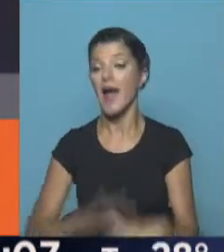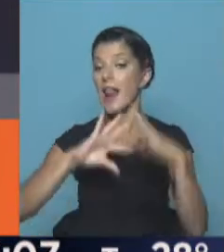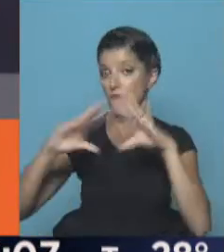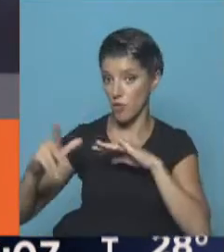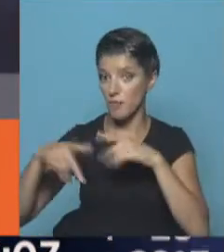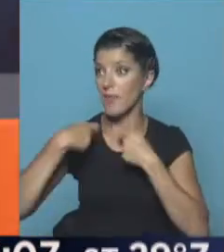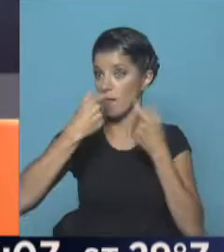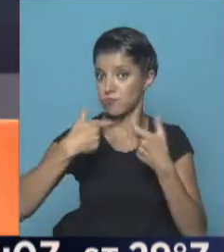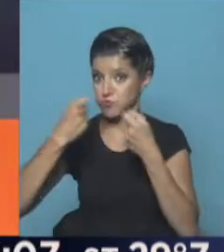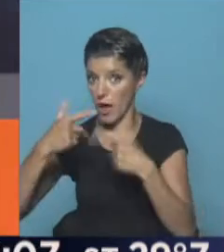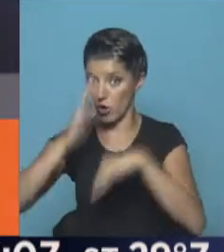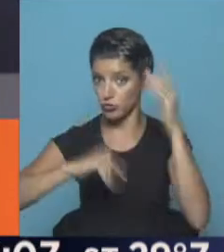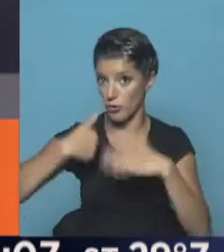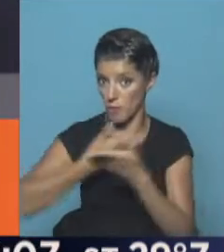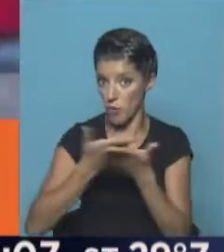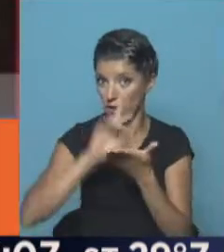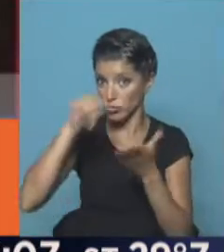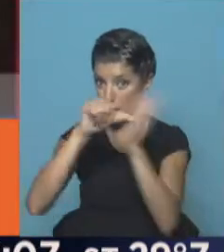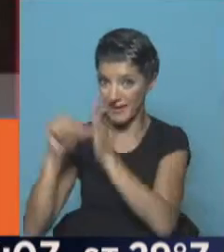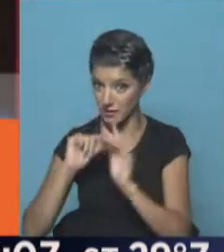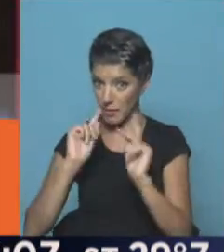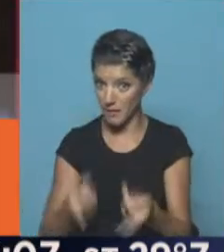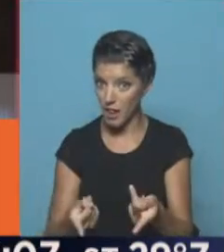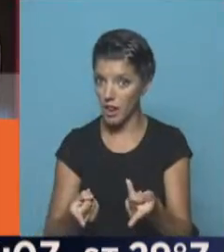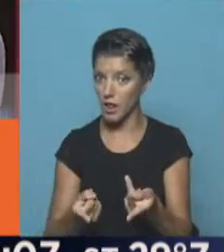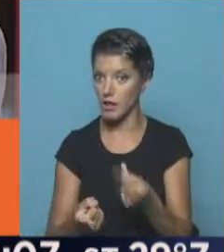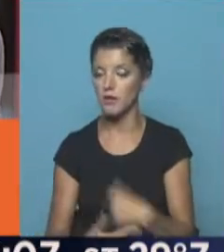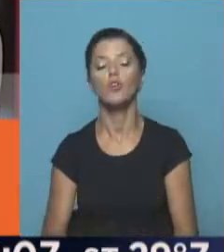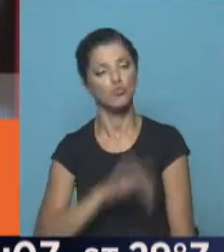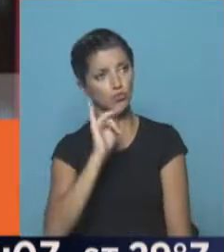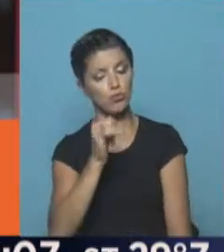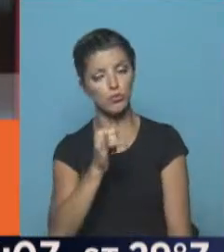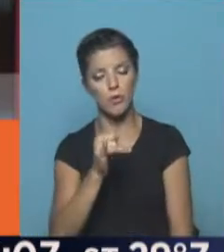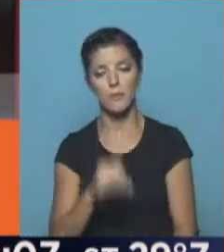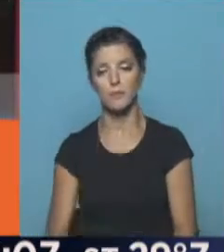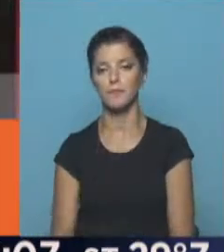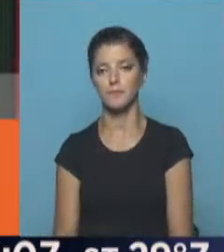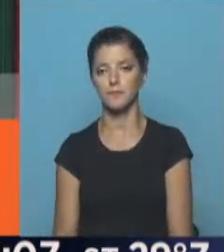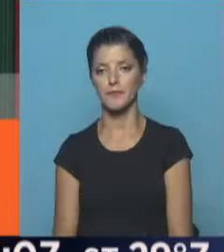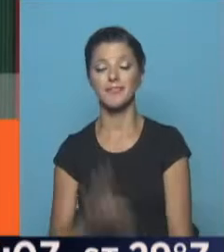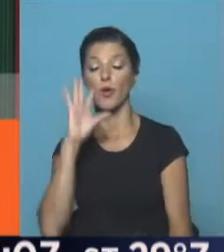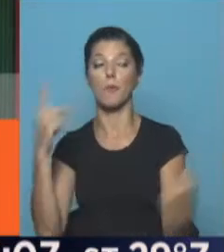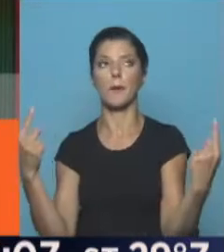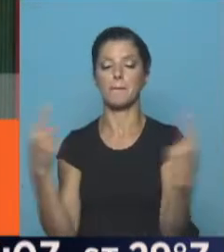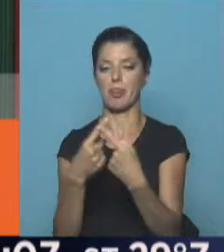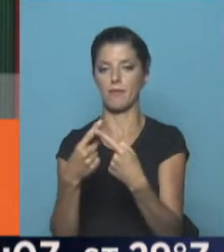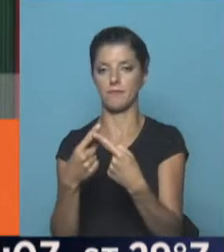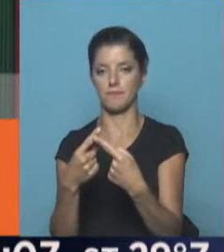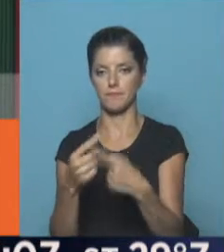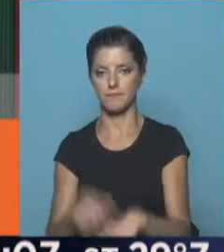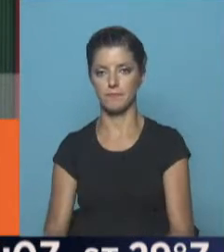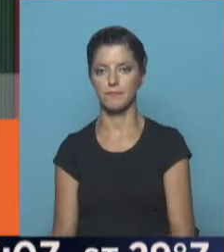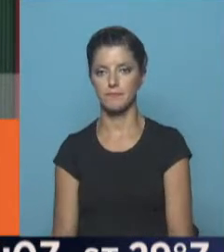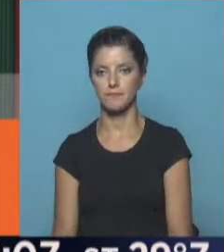adjudicarse obras en el exterior también sí sí claro que tiene esta cosa paradojal no ve al mismo tiempo que